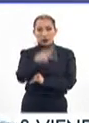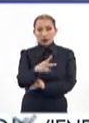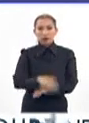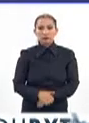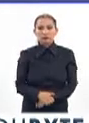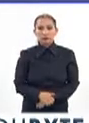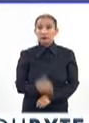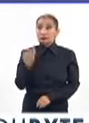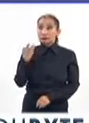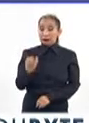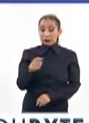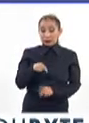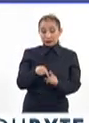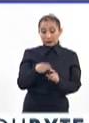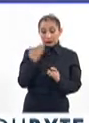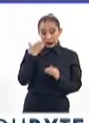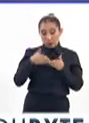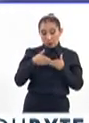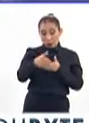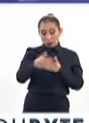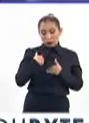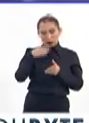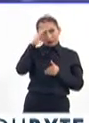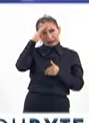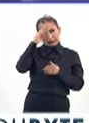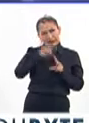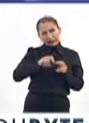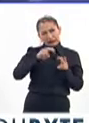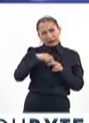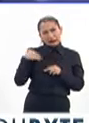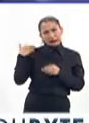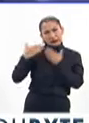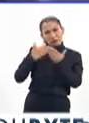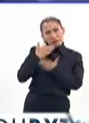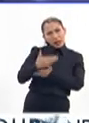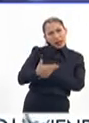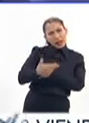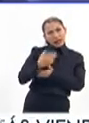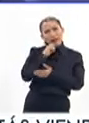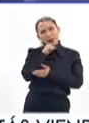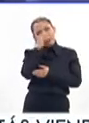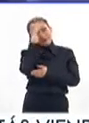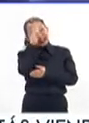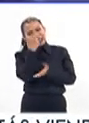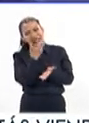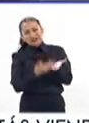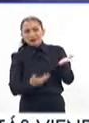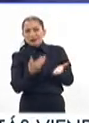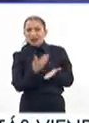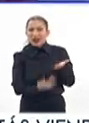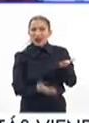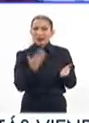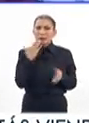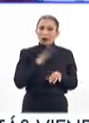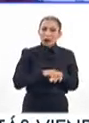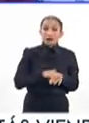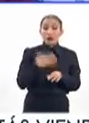México. A esta distancia nos invita a pensar lo que hemos hecho bien, ¿no? Y también a reflexionar lo que podíamos haber hecho